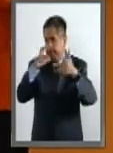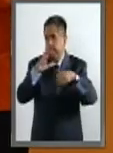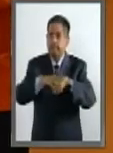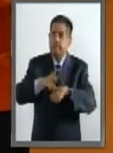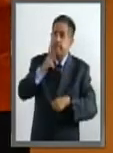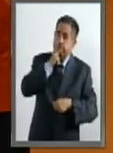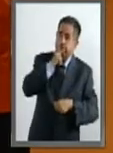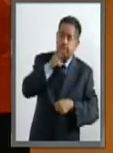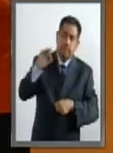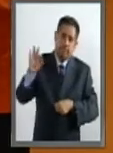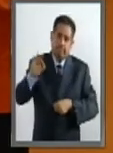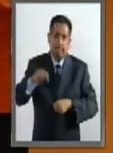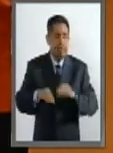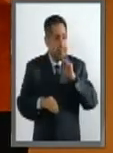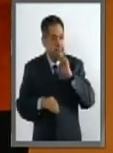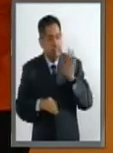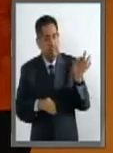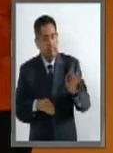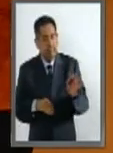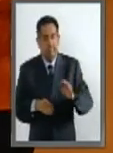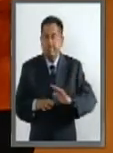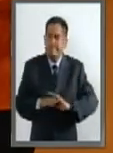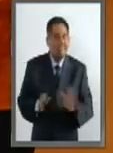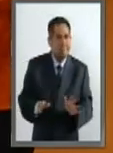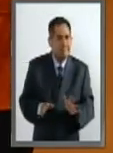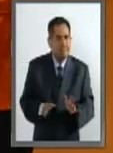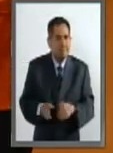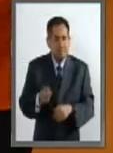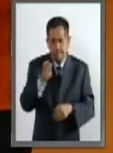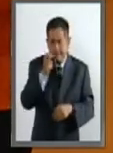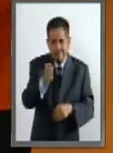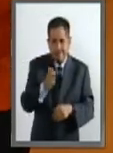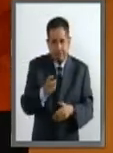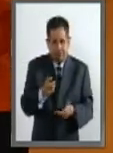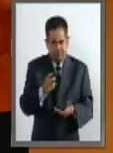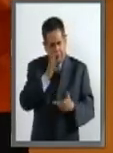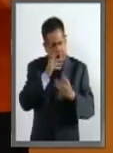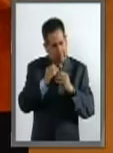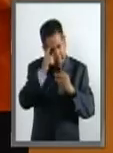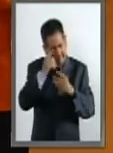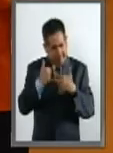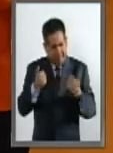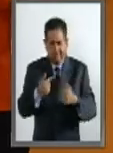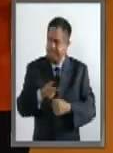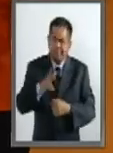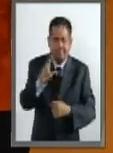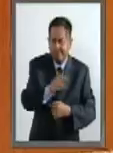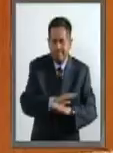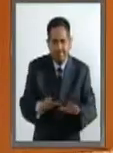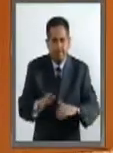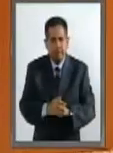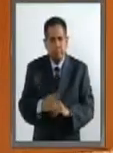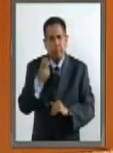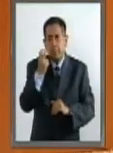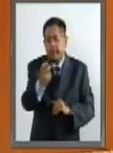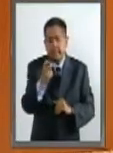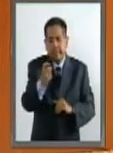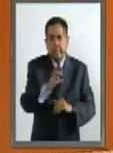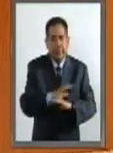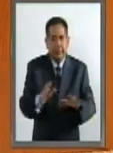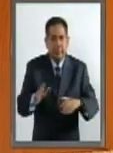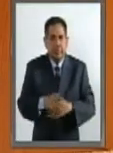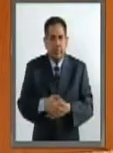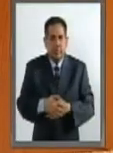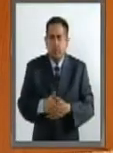manipulados por uno de los padres y que por eso no pueden discernir qué es lo mejor para sus vidas. Por eso